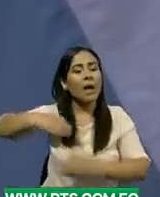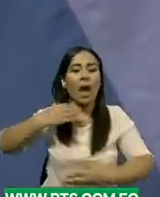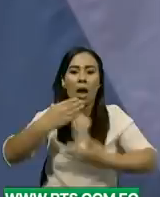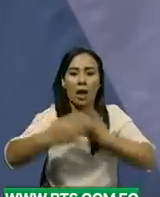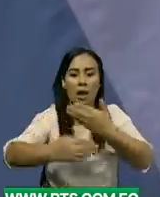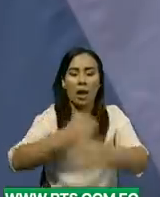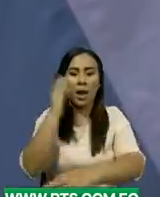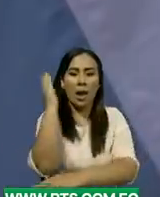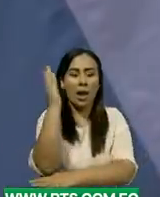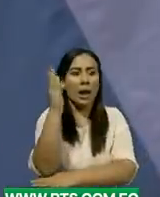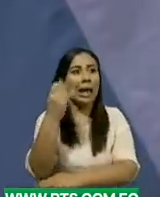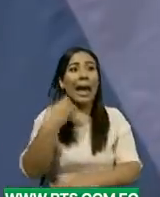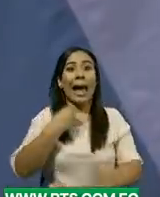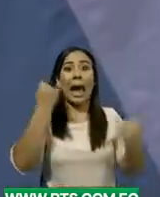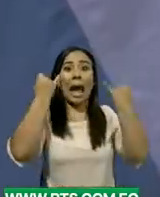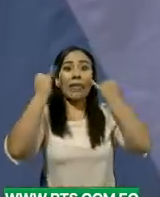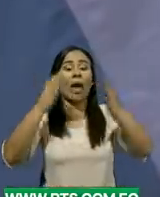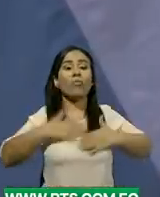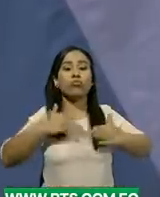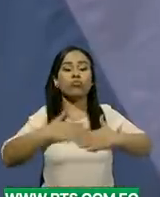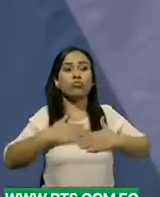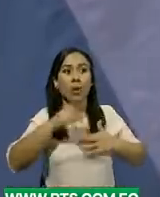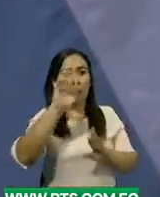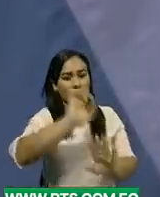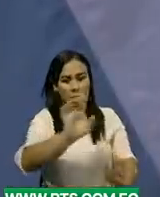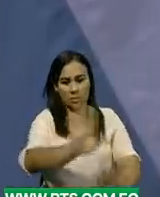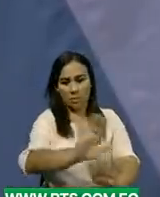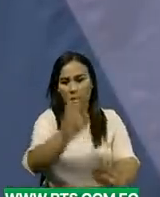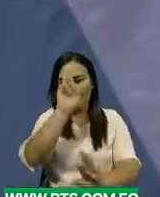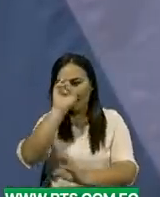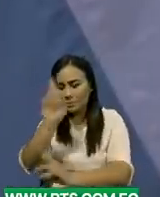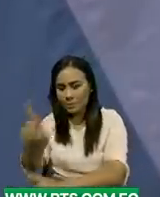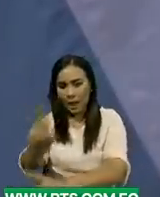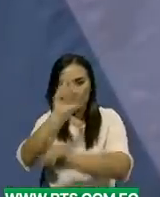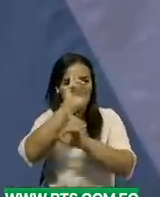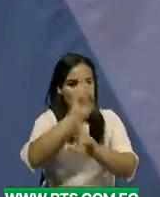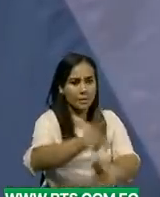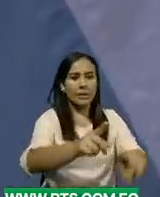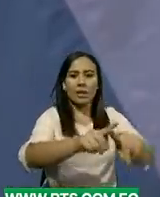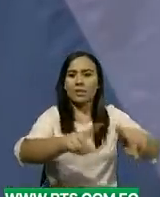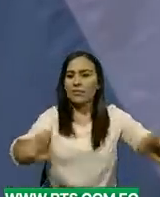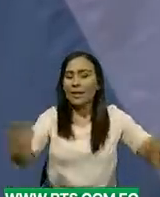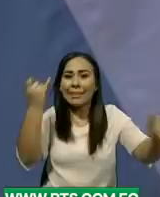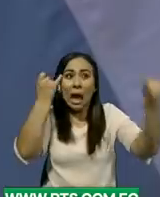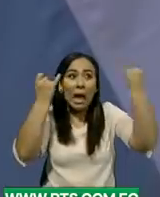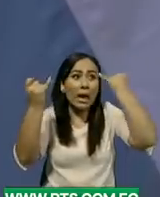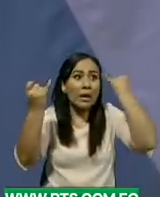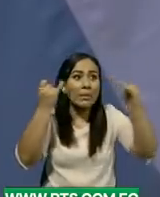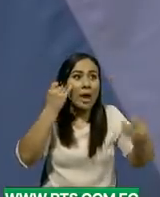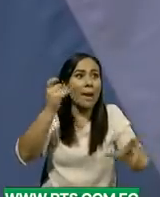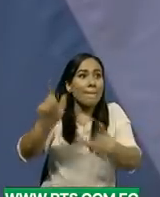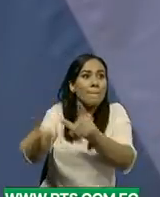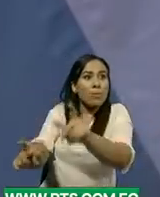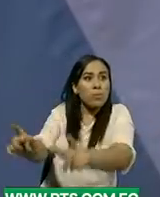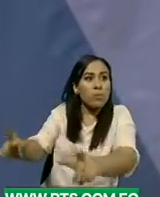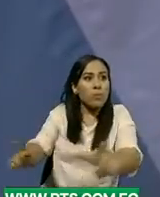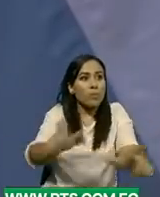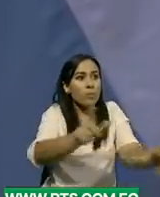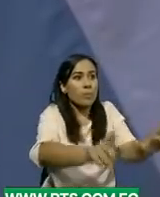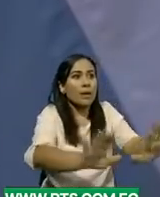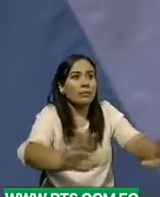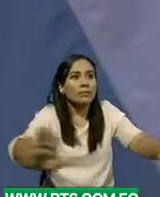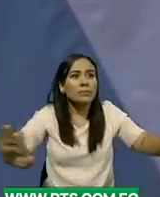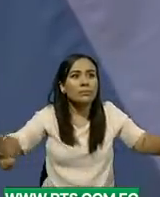foro sin ideología, que va a respetar la diversidad y las diferencias que cada pueblo